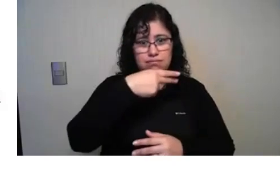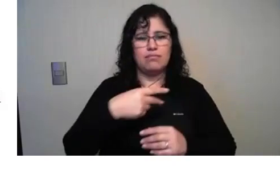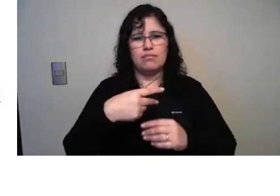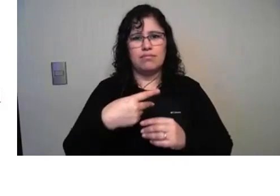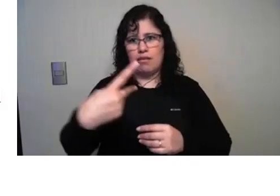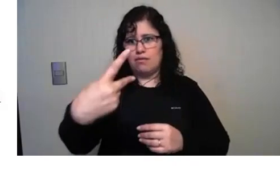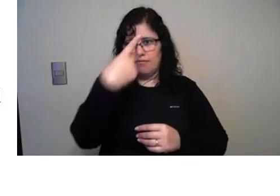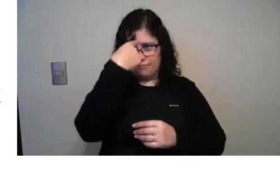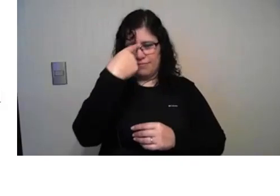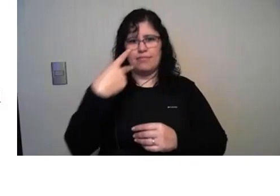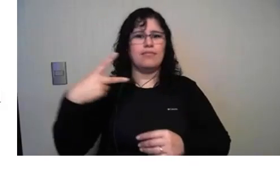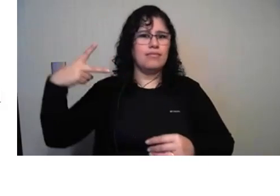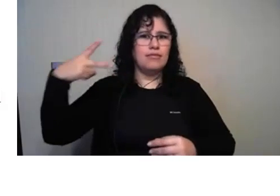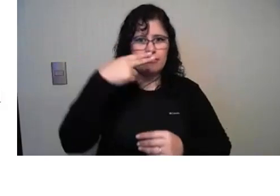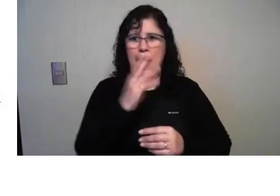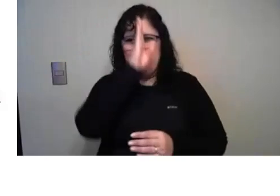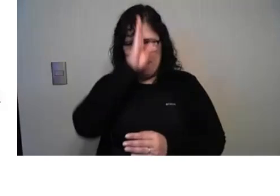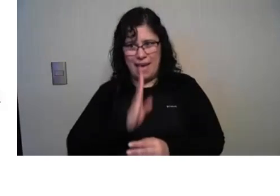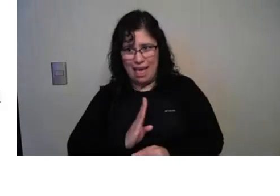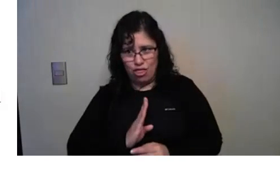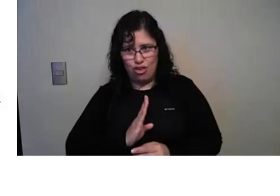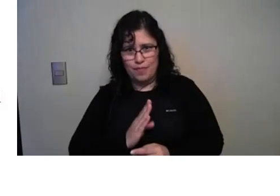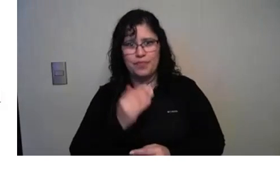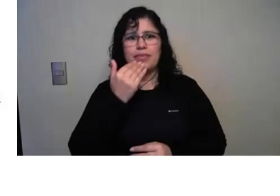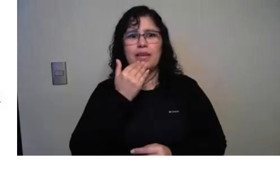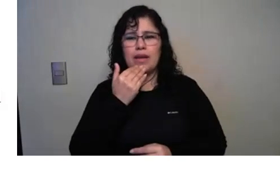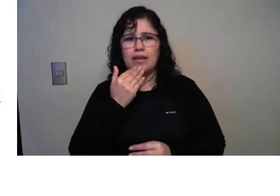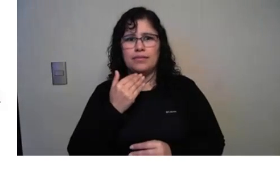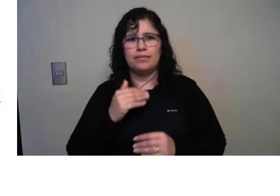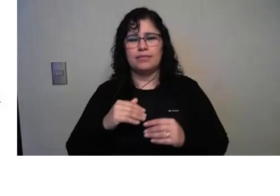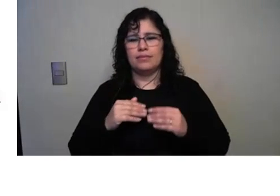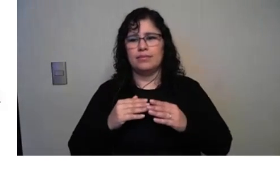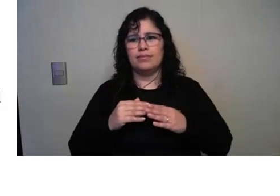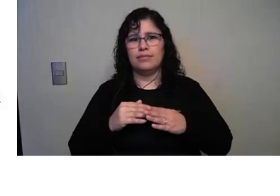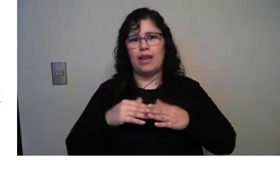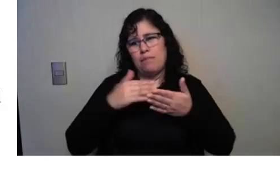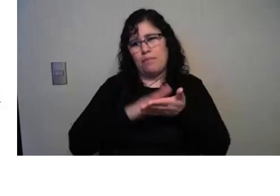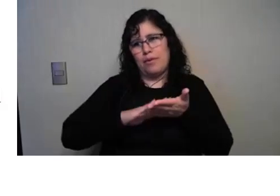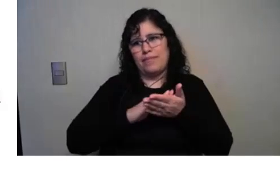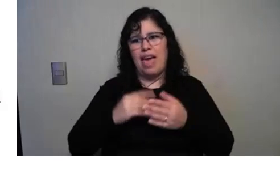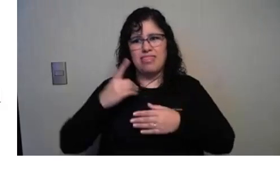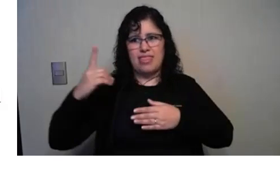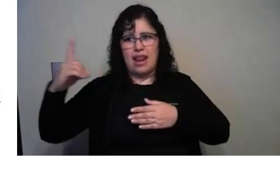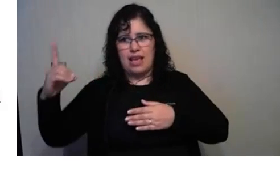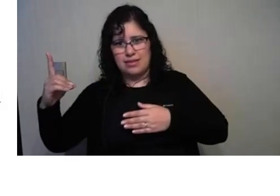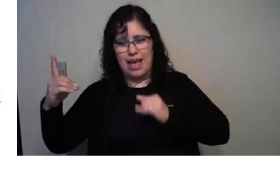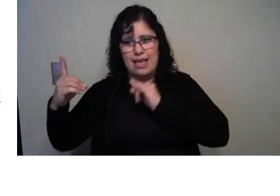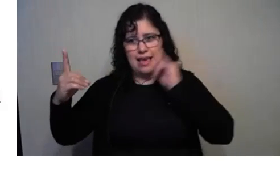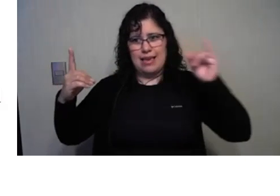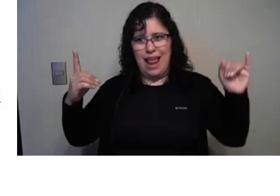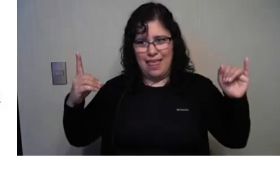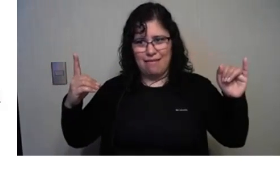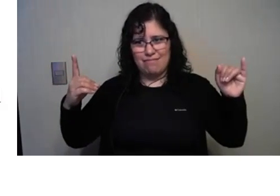una de las primeras figuras que mostramos. Y todo lo que sea hacia la, en este caso, derecha y esto izquierda, recuerden que